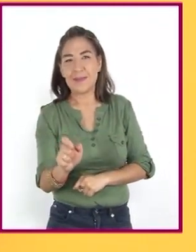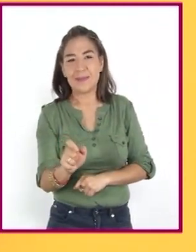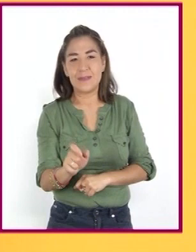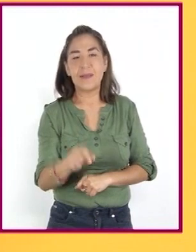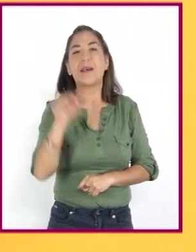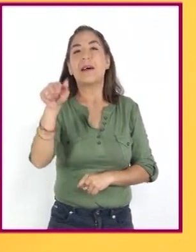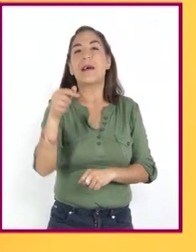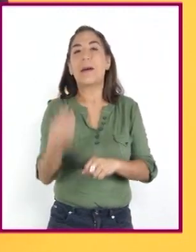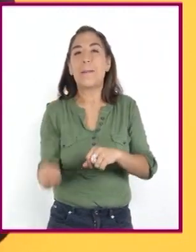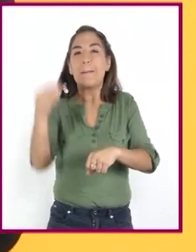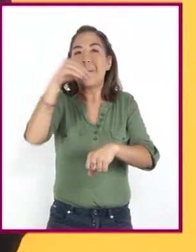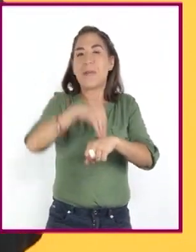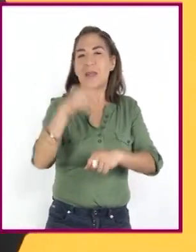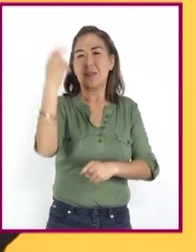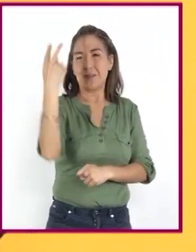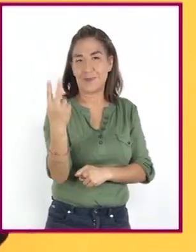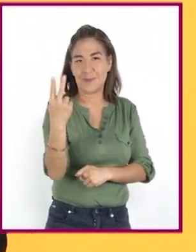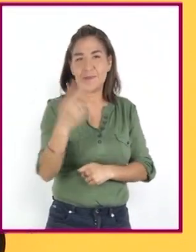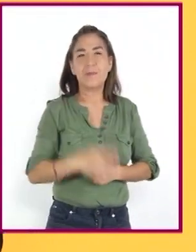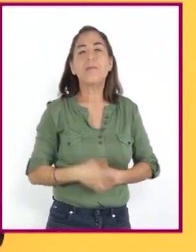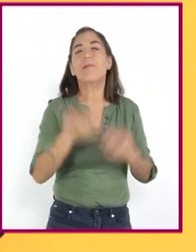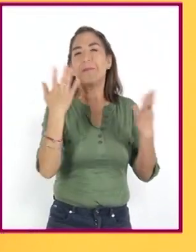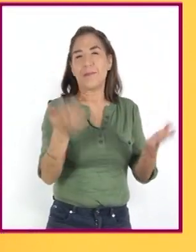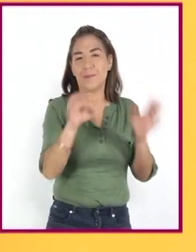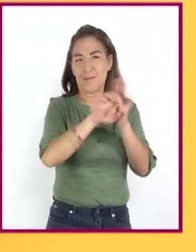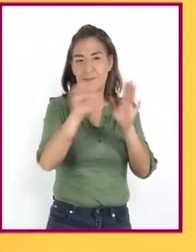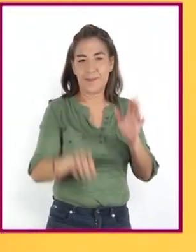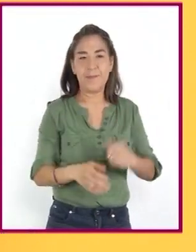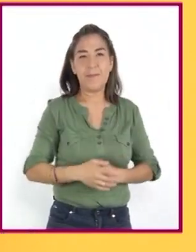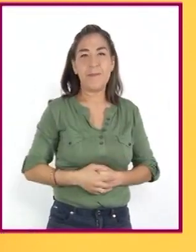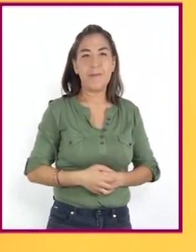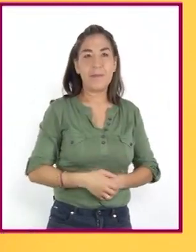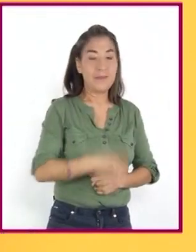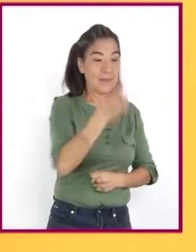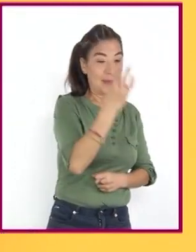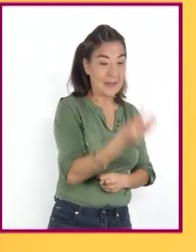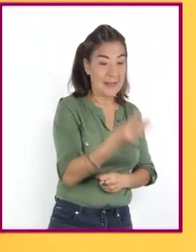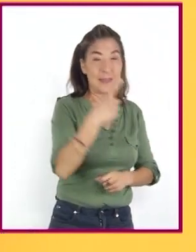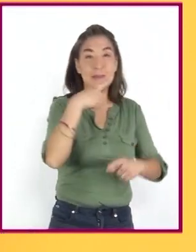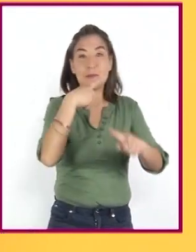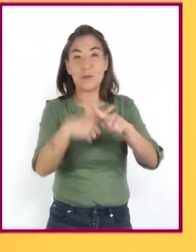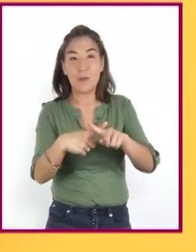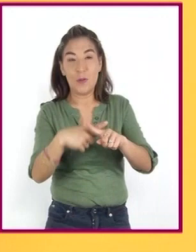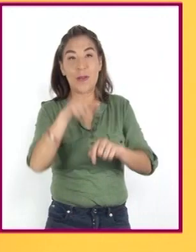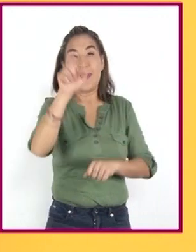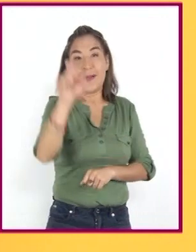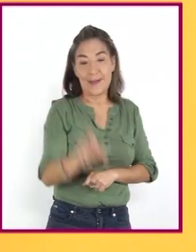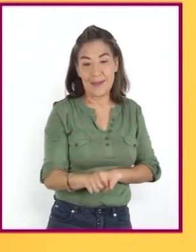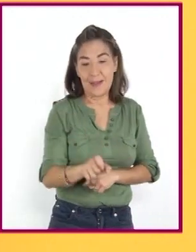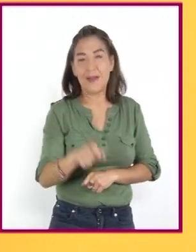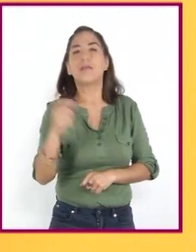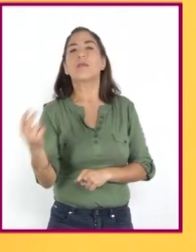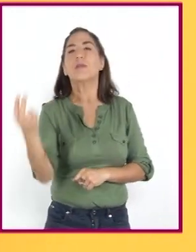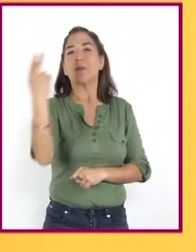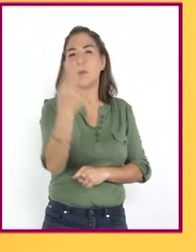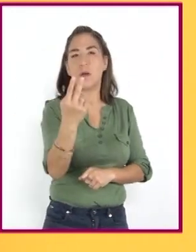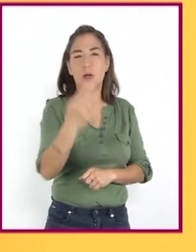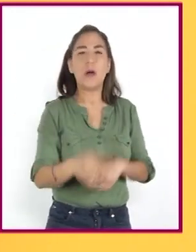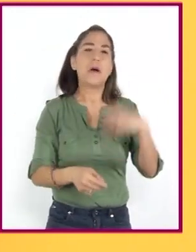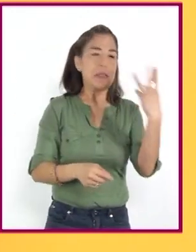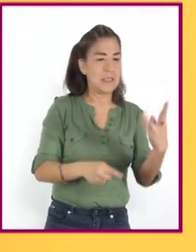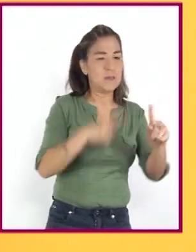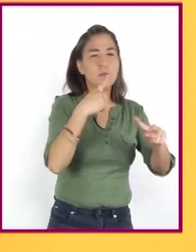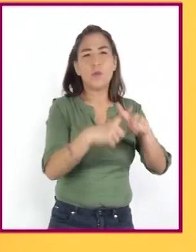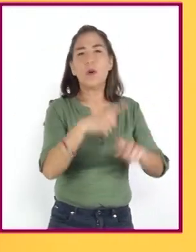está elevada al cuadrado. Es decir, 3 que multiplica x al cuadrado. O 3 por